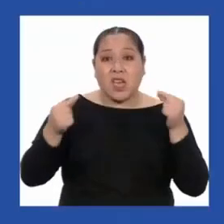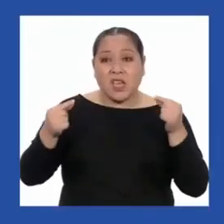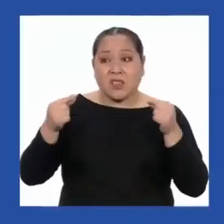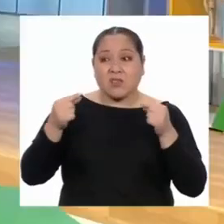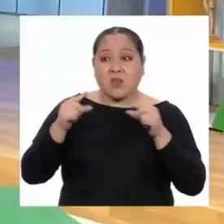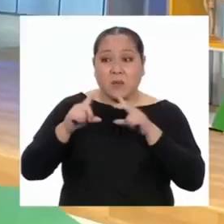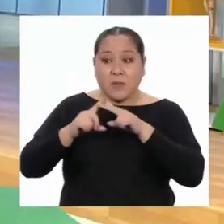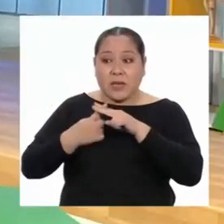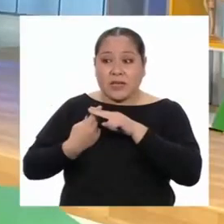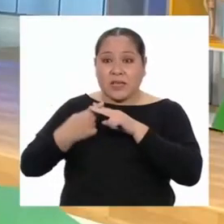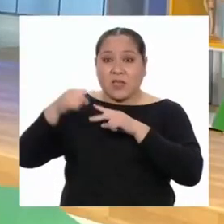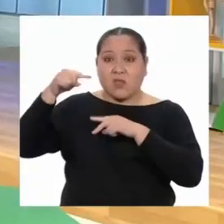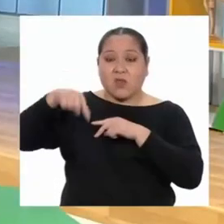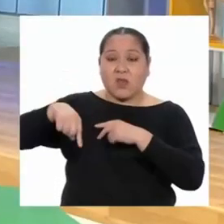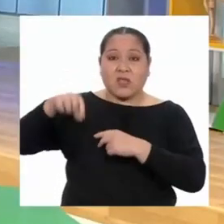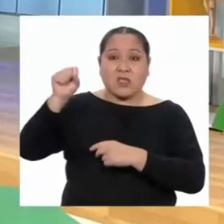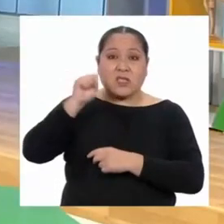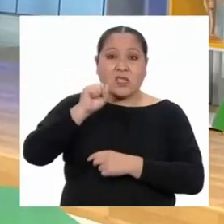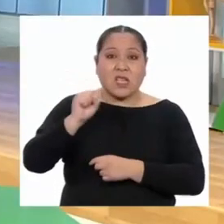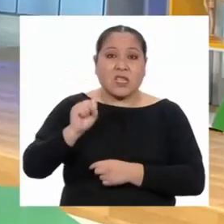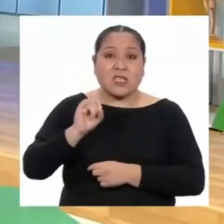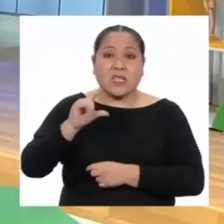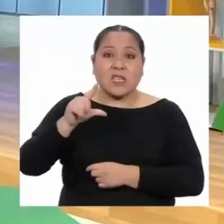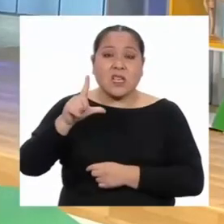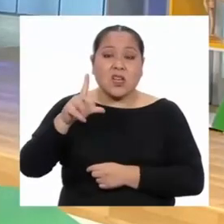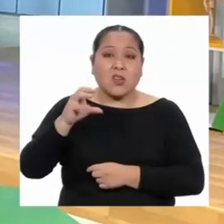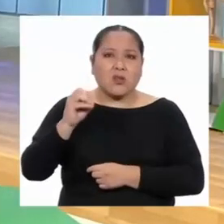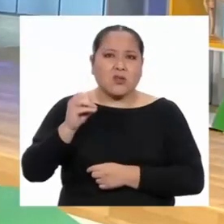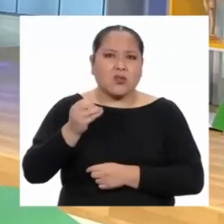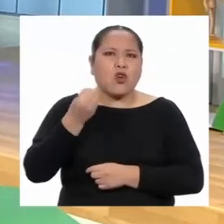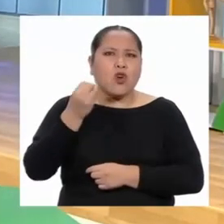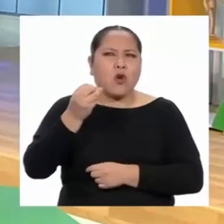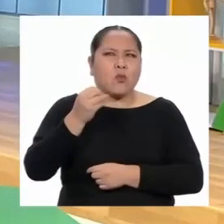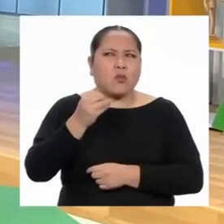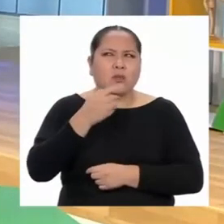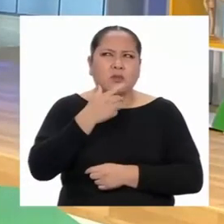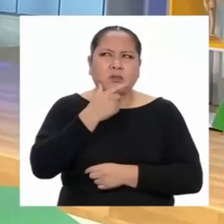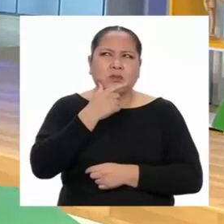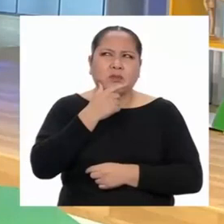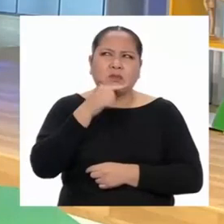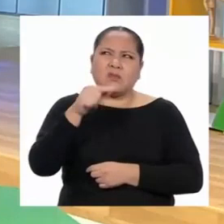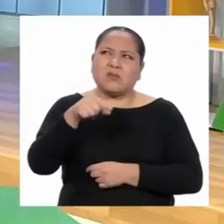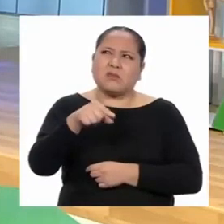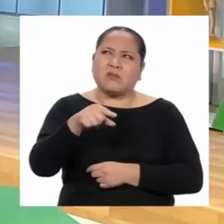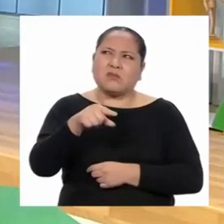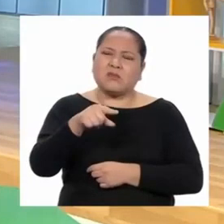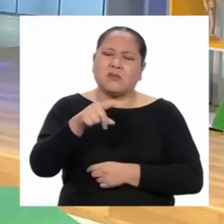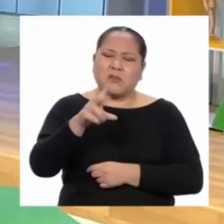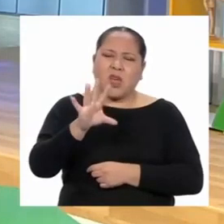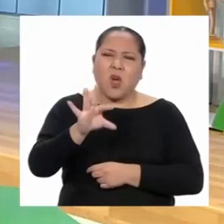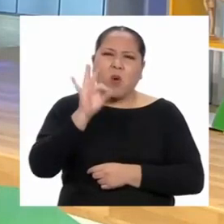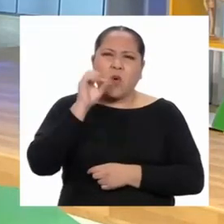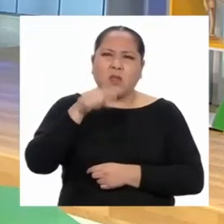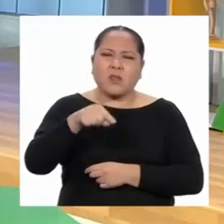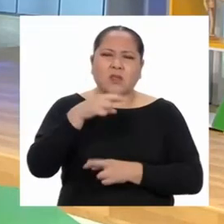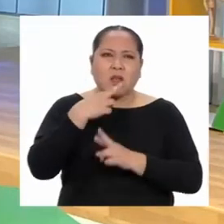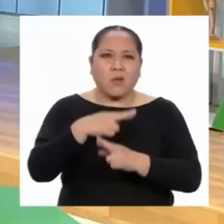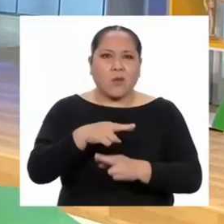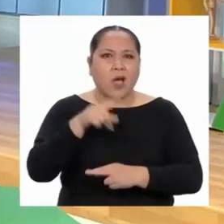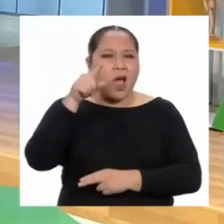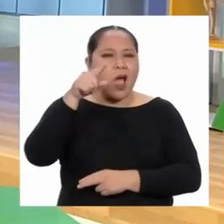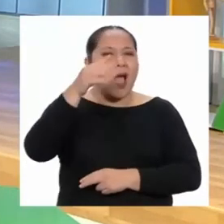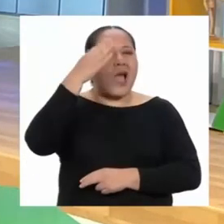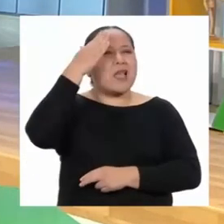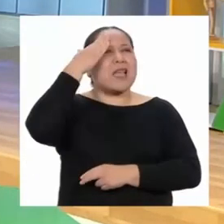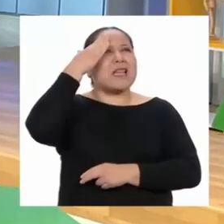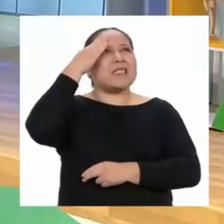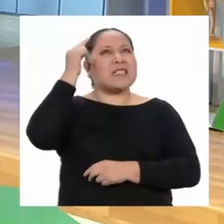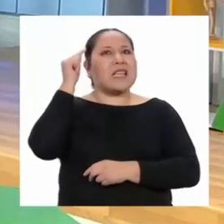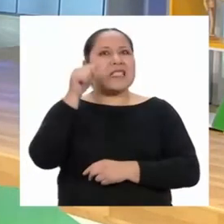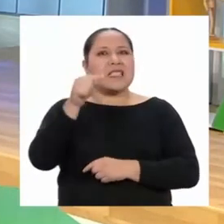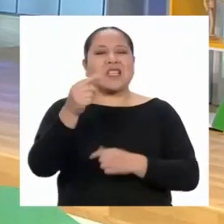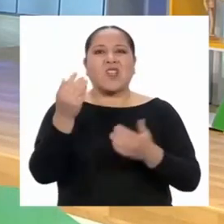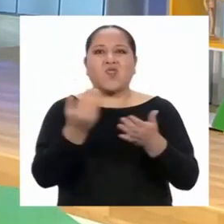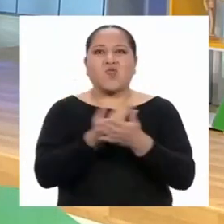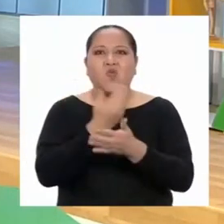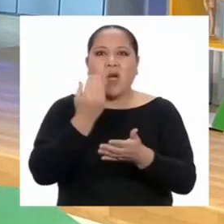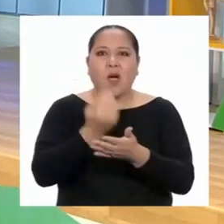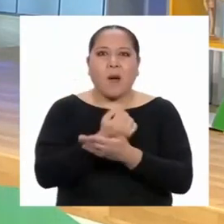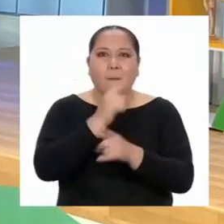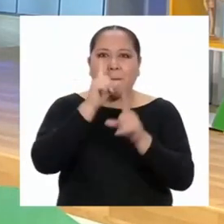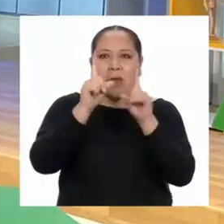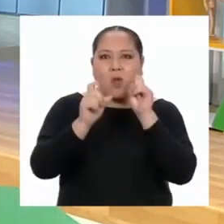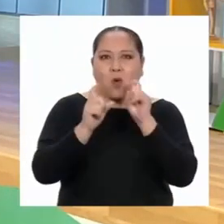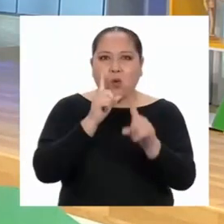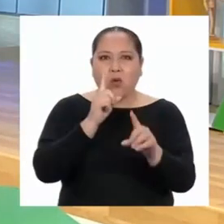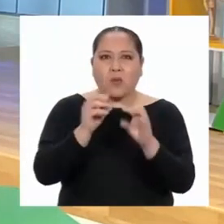siglo? ¿Cómo voy a hacer para averiguar esto? ¡Ya sé! Este es un nuevo caso para...